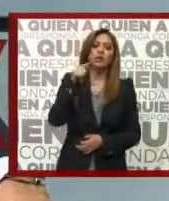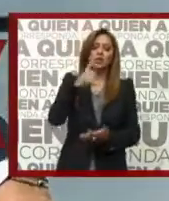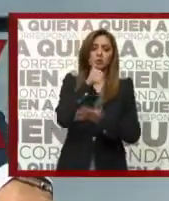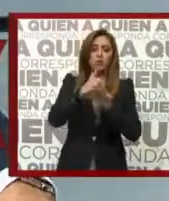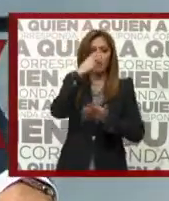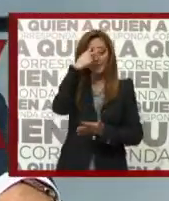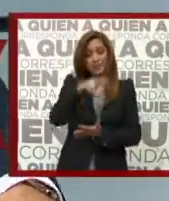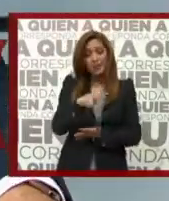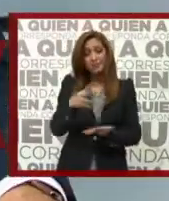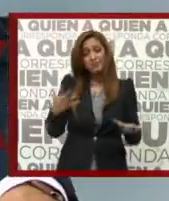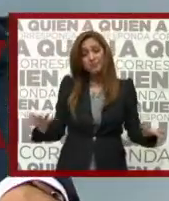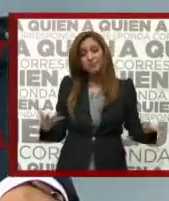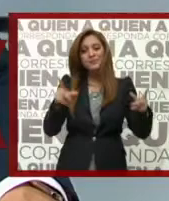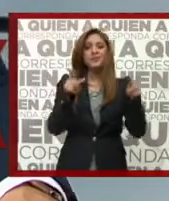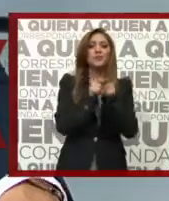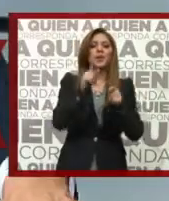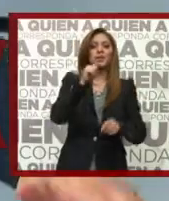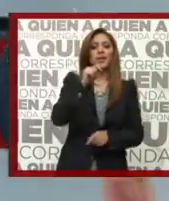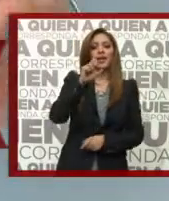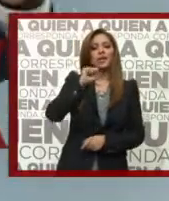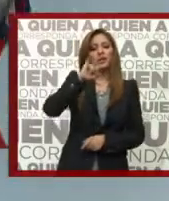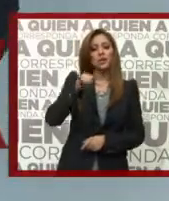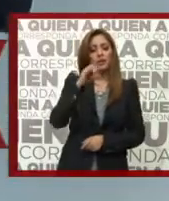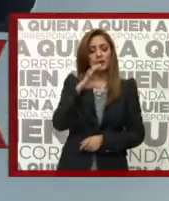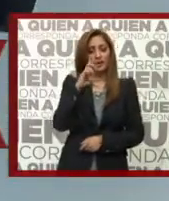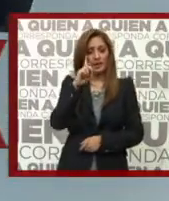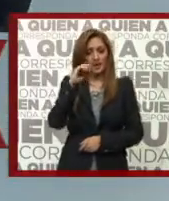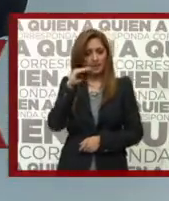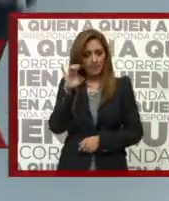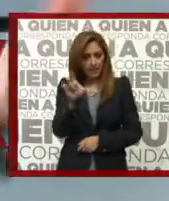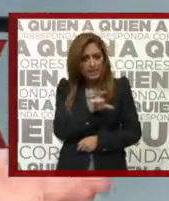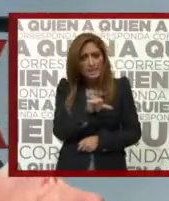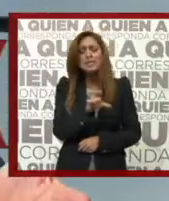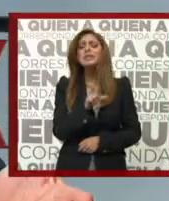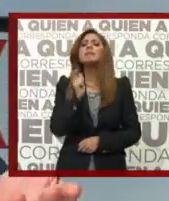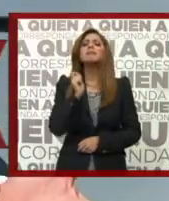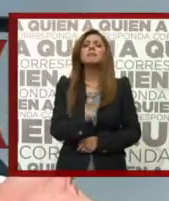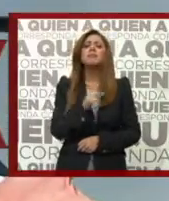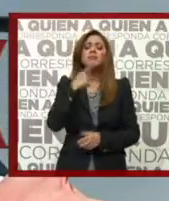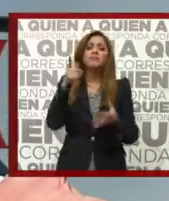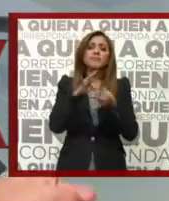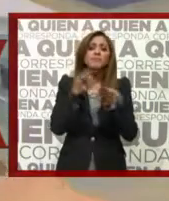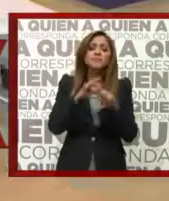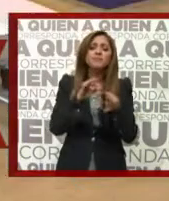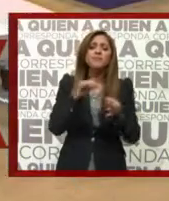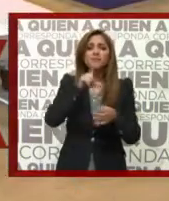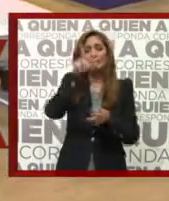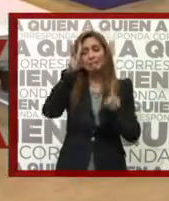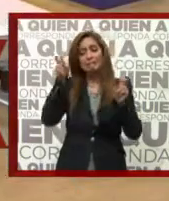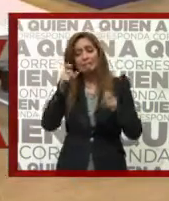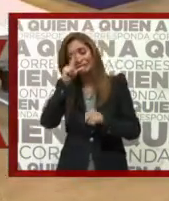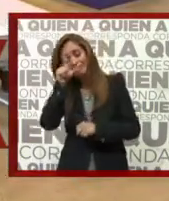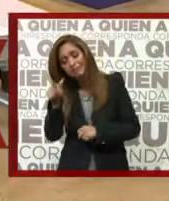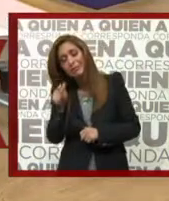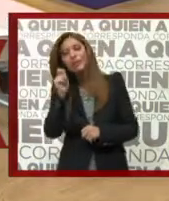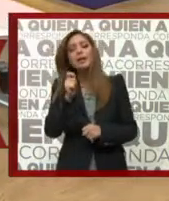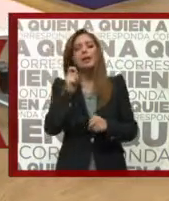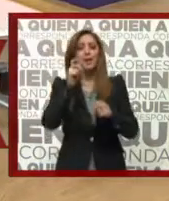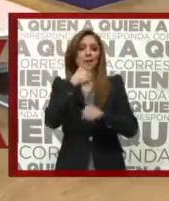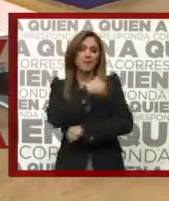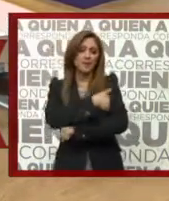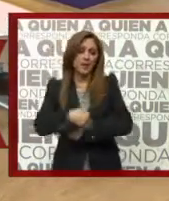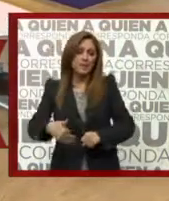porque este tema va para grande, va para grande. Vamos a entrar a un tema de las víctimas, las familias que son víctimas. Platicaba con